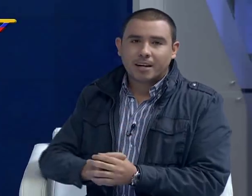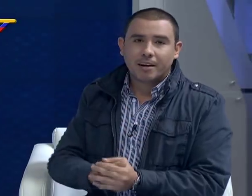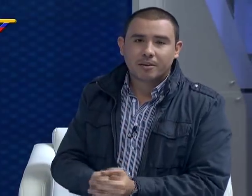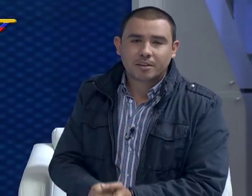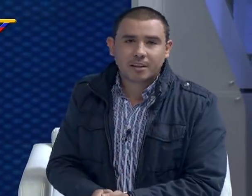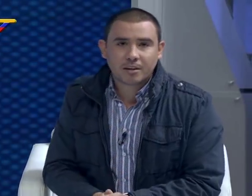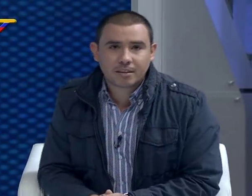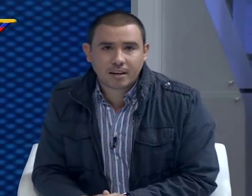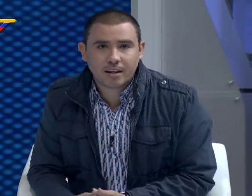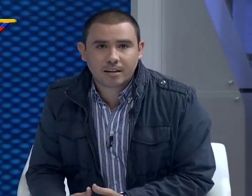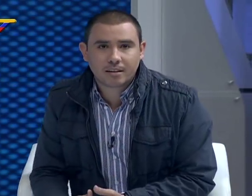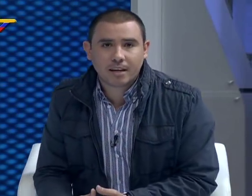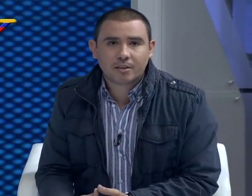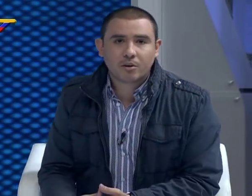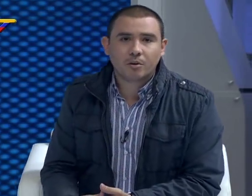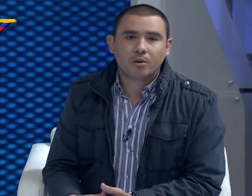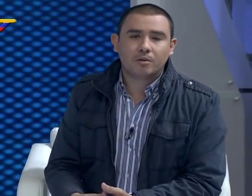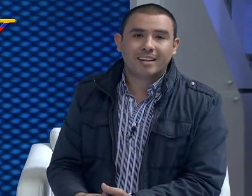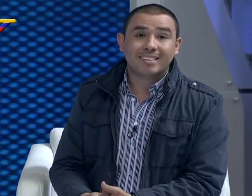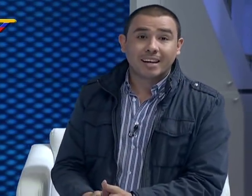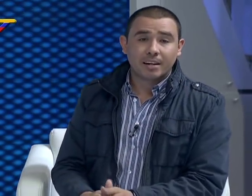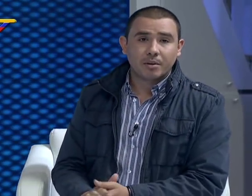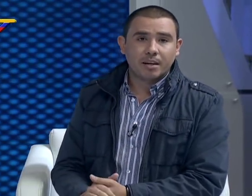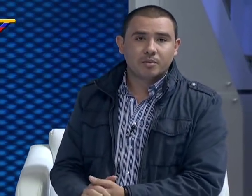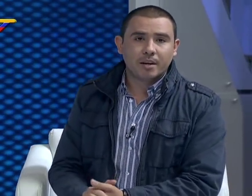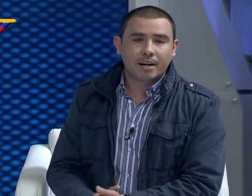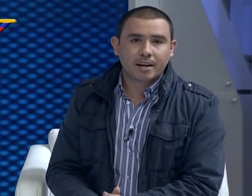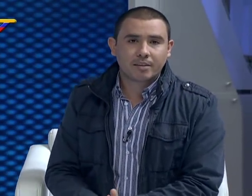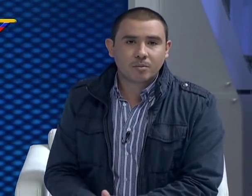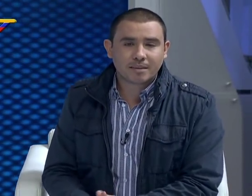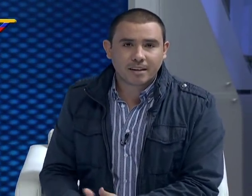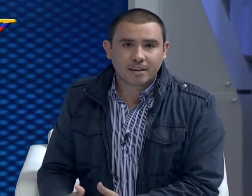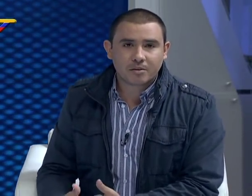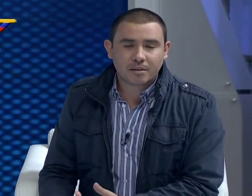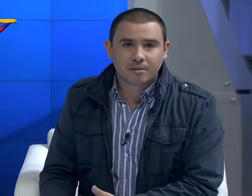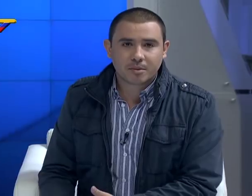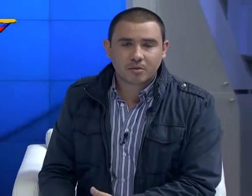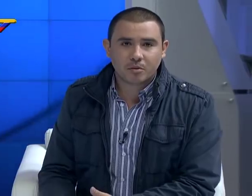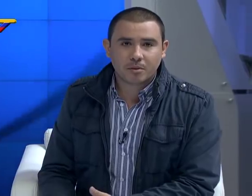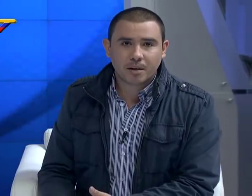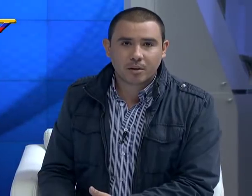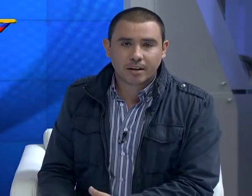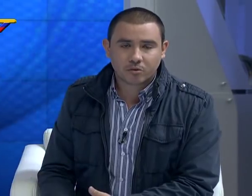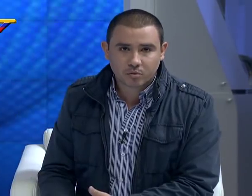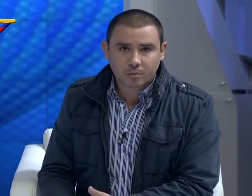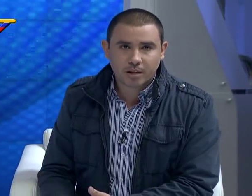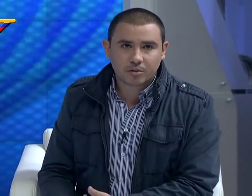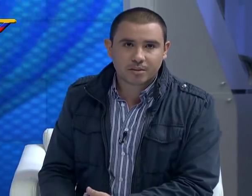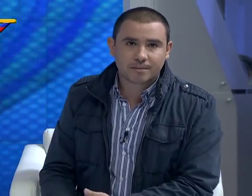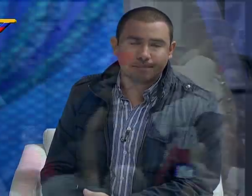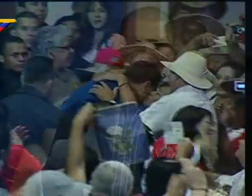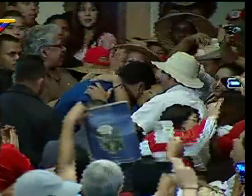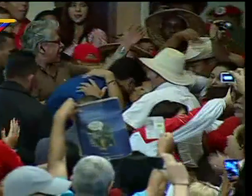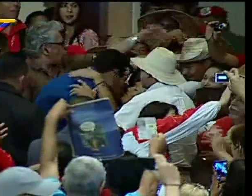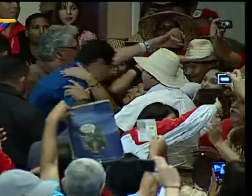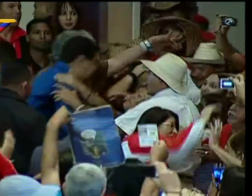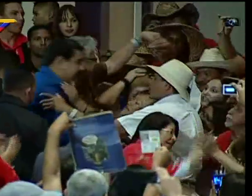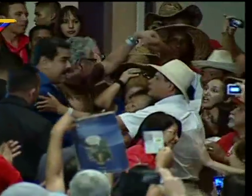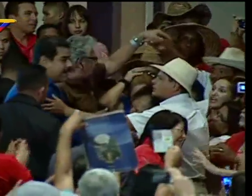Bueno, vamos a trasladarnos a esta hora hasta el Teatro Teresa Carreño, aquí en la ciudad de Caracas. Jesús Manzanares nos tiene información de última hora. Jesús, buenas noches.